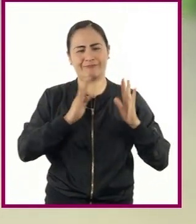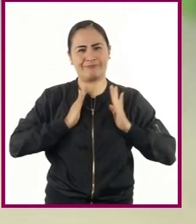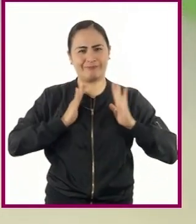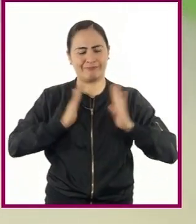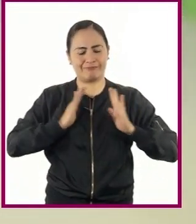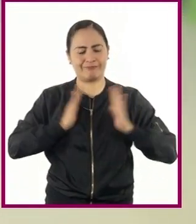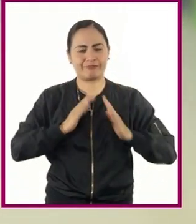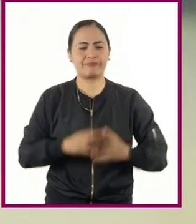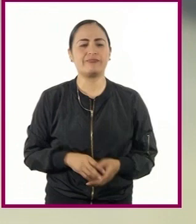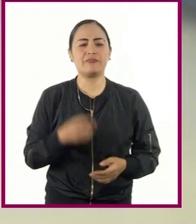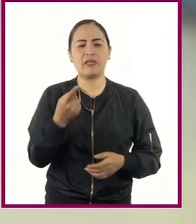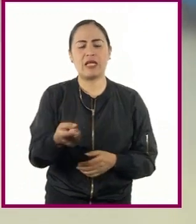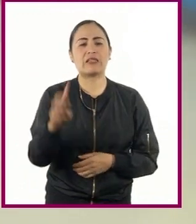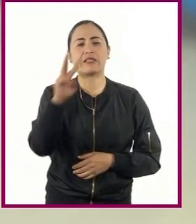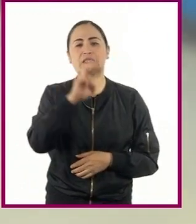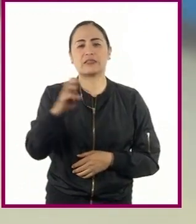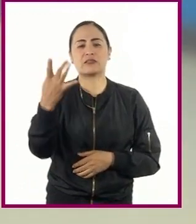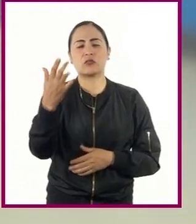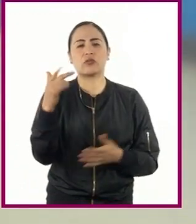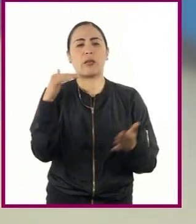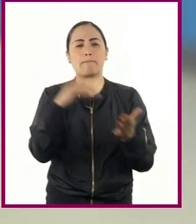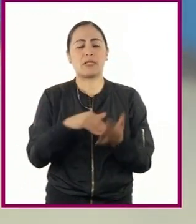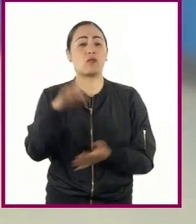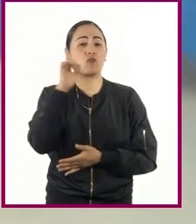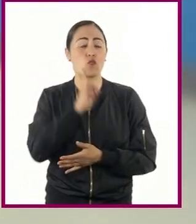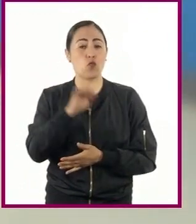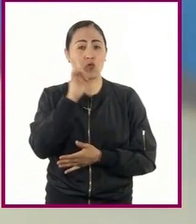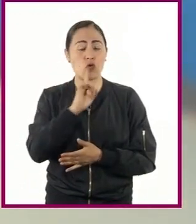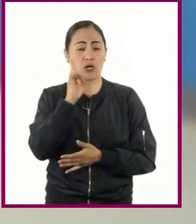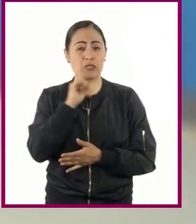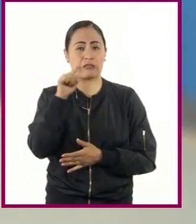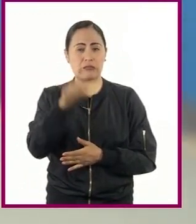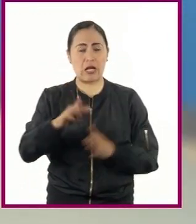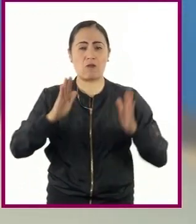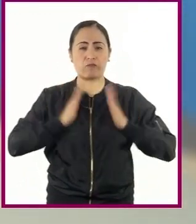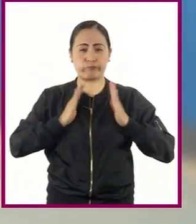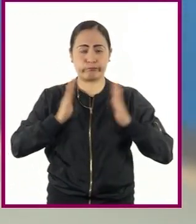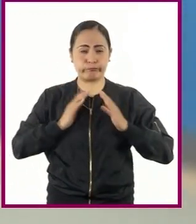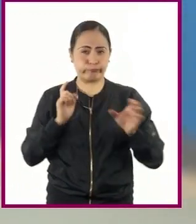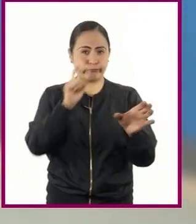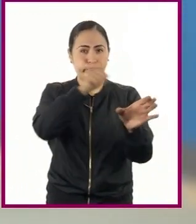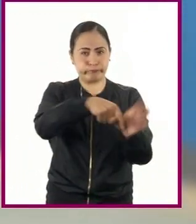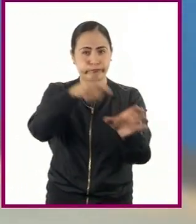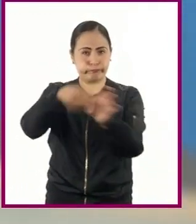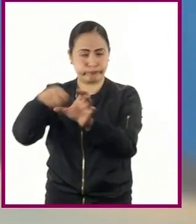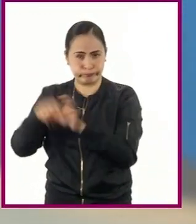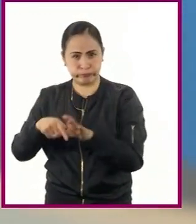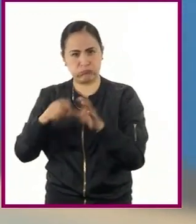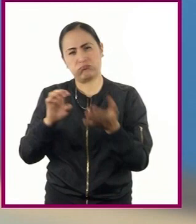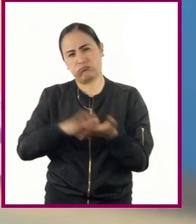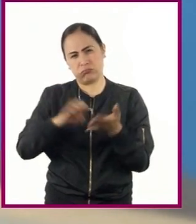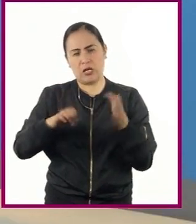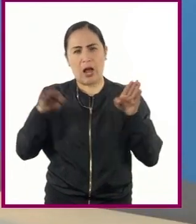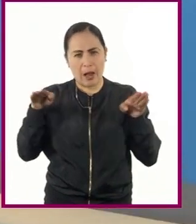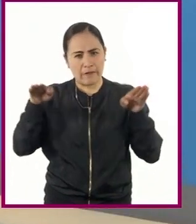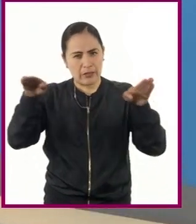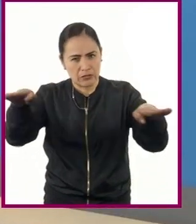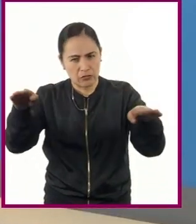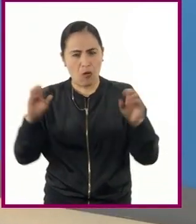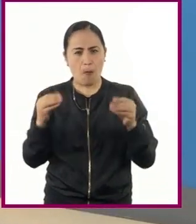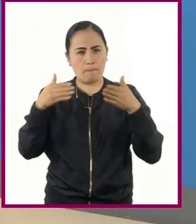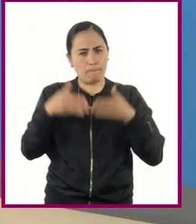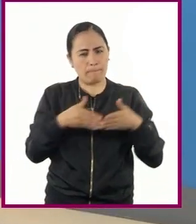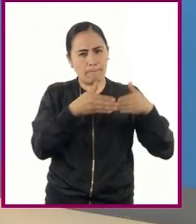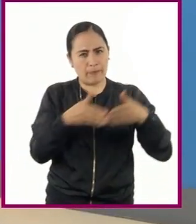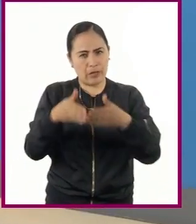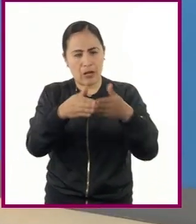América, 350,000 mujeres formaron parte de las Fuerzas Armadas. en la aviación y en la marina. Hubo